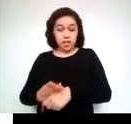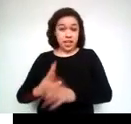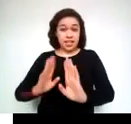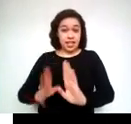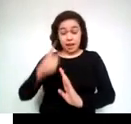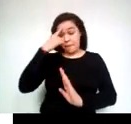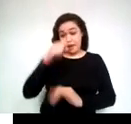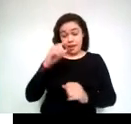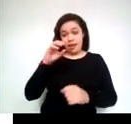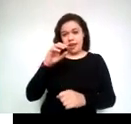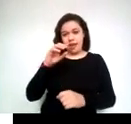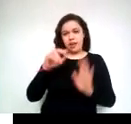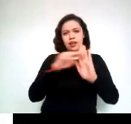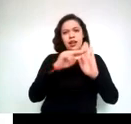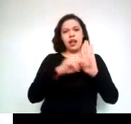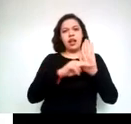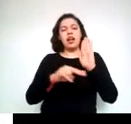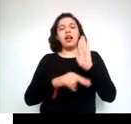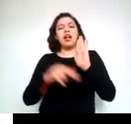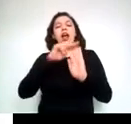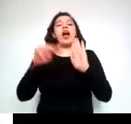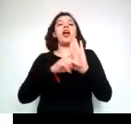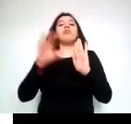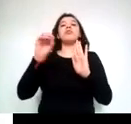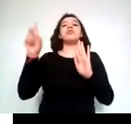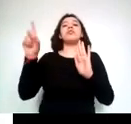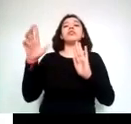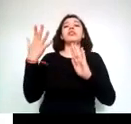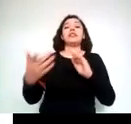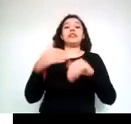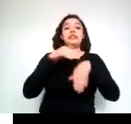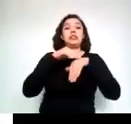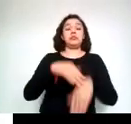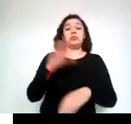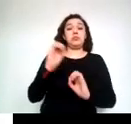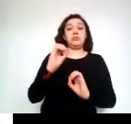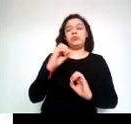imputadas a alguna o de nuestros clientes, por ejemplo, pero sí